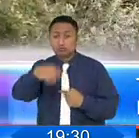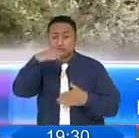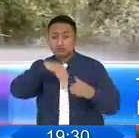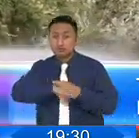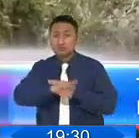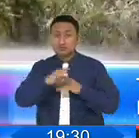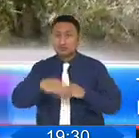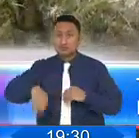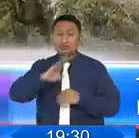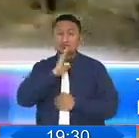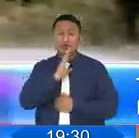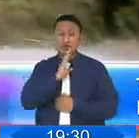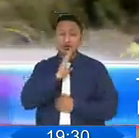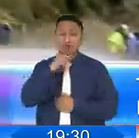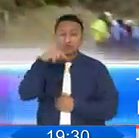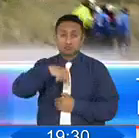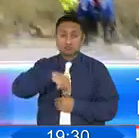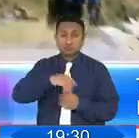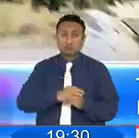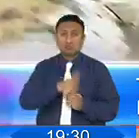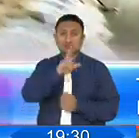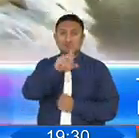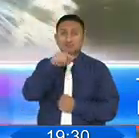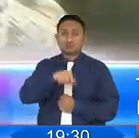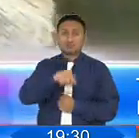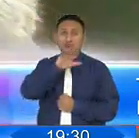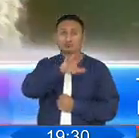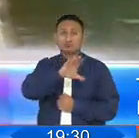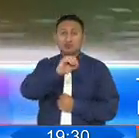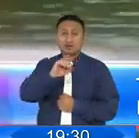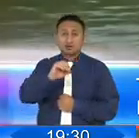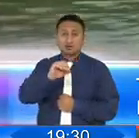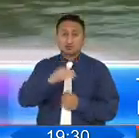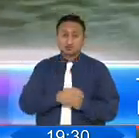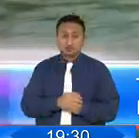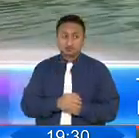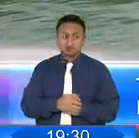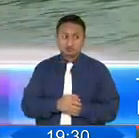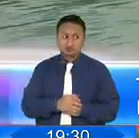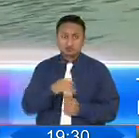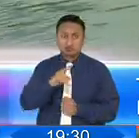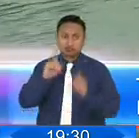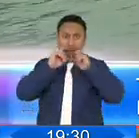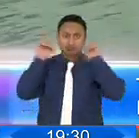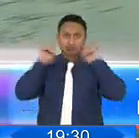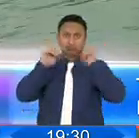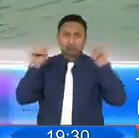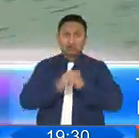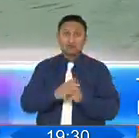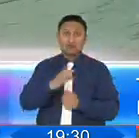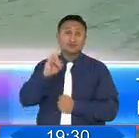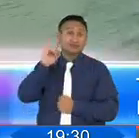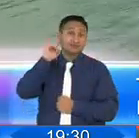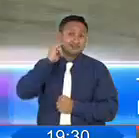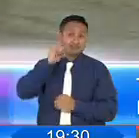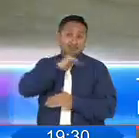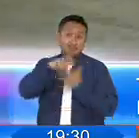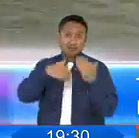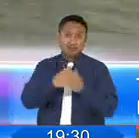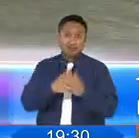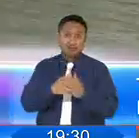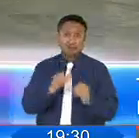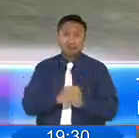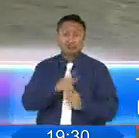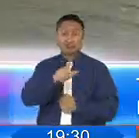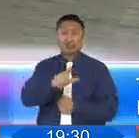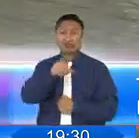al reservorio de agua que está ubicado a 3.500 metros de altura. De pronto el grito desesperado de una niña alarmó a todos. Luchito